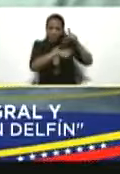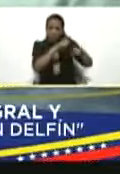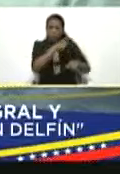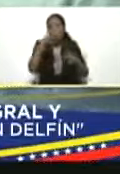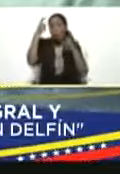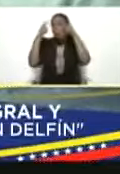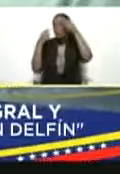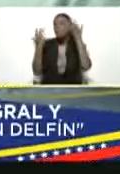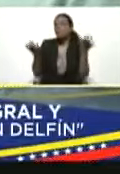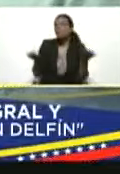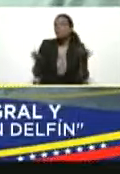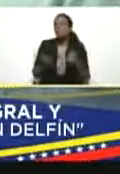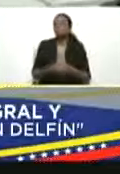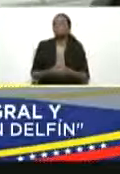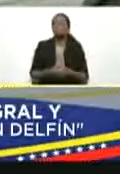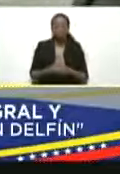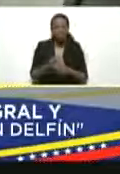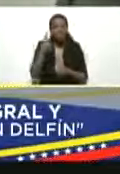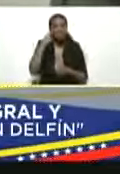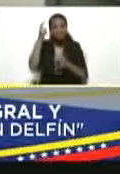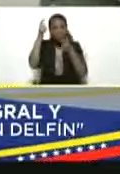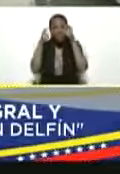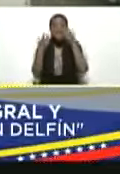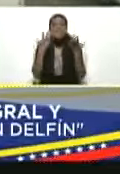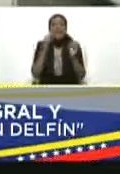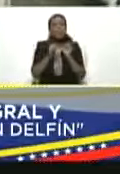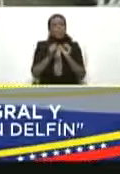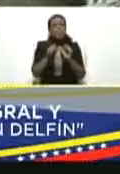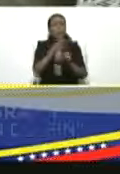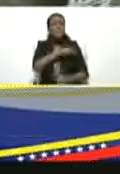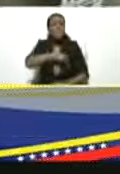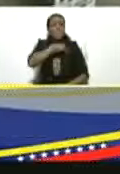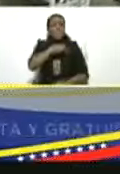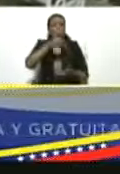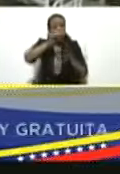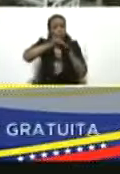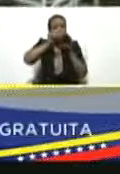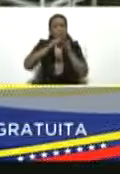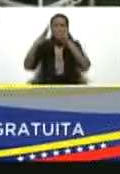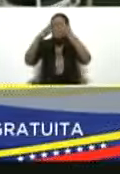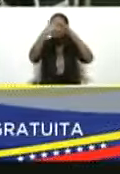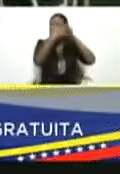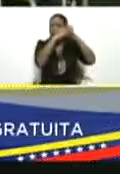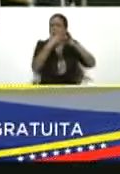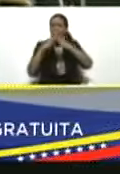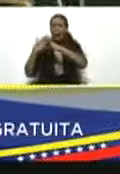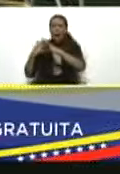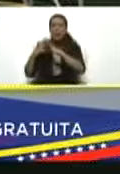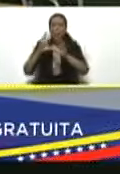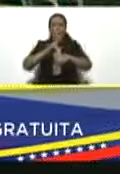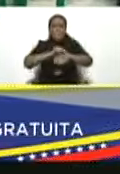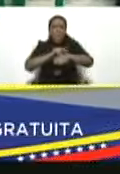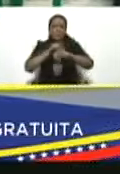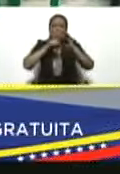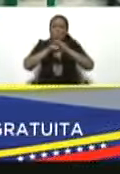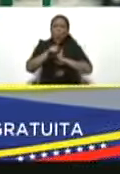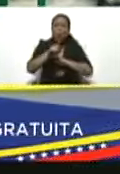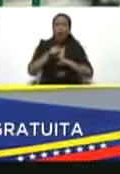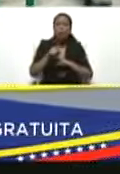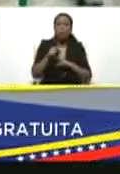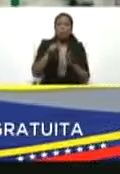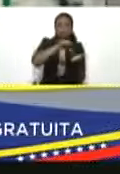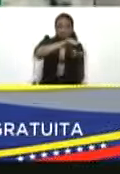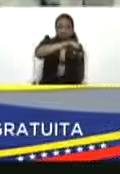Chávez ch Ah quién mantuvo la misión barrio adentro y ahora está recuperando todos los cdi los sri los